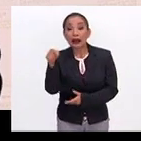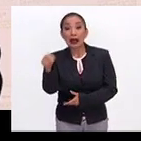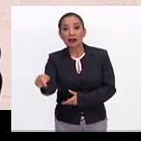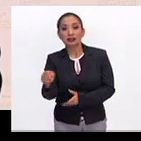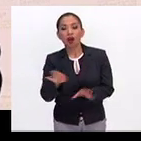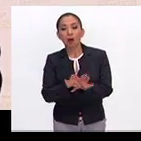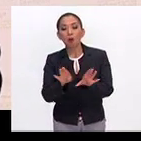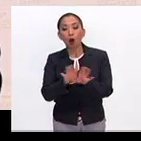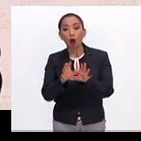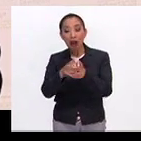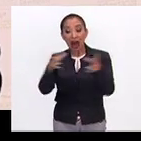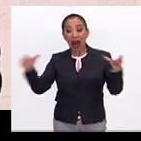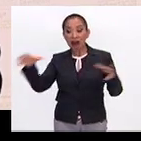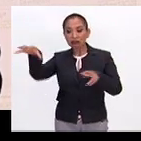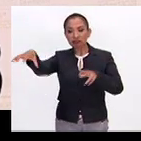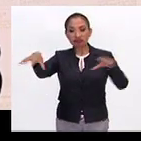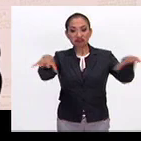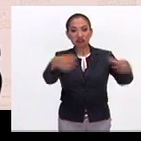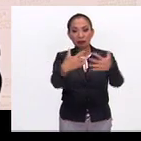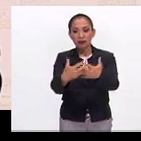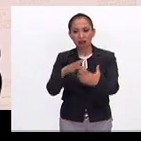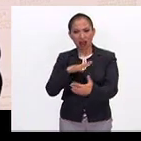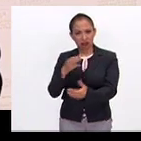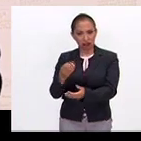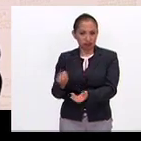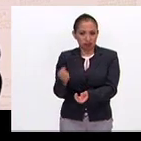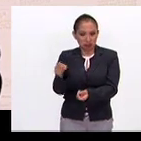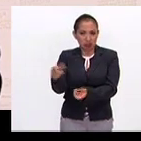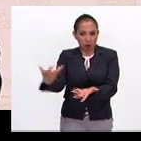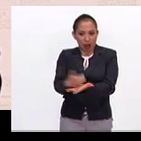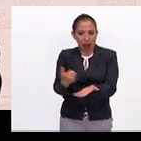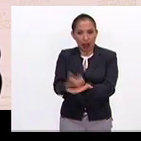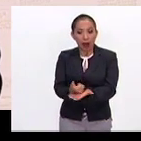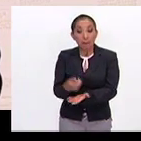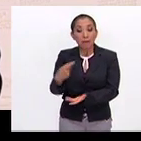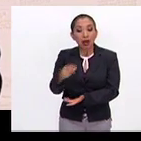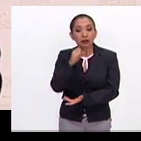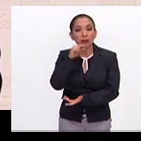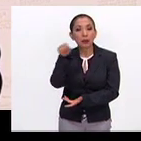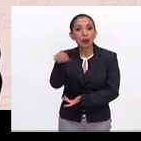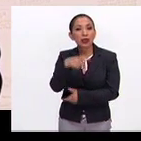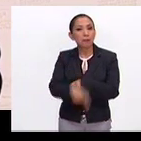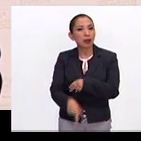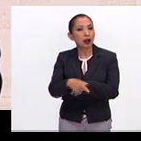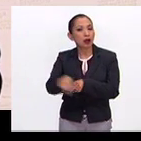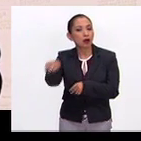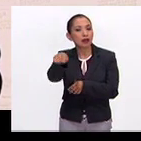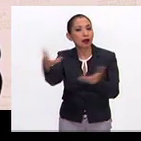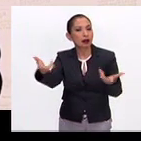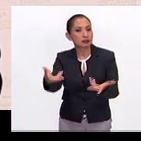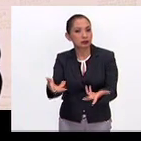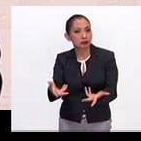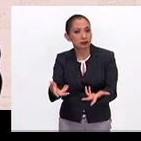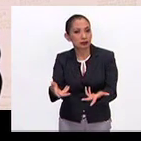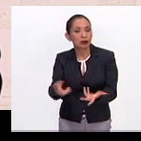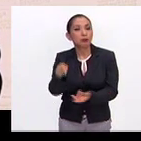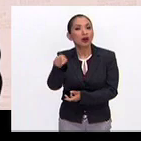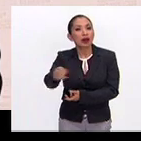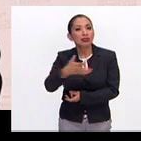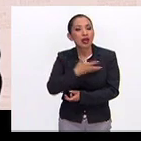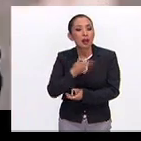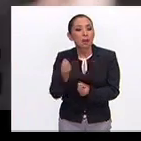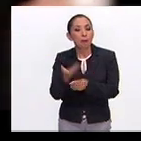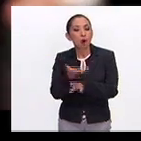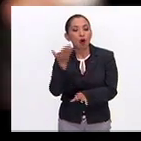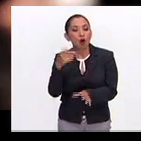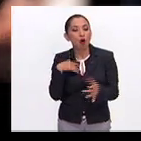como las grandes corporaciones existen. Pero también pueden ser peligrosas porque tienen tanta